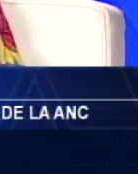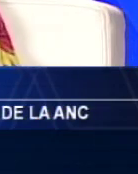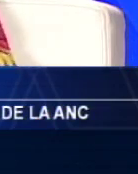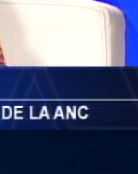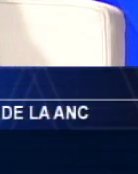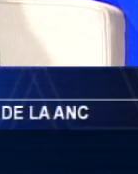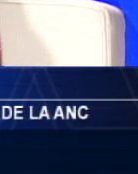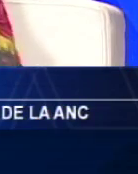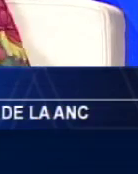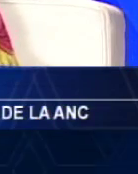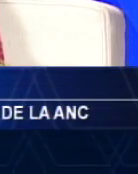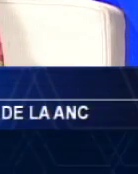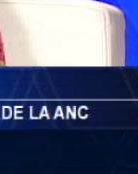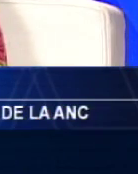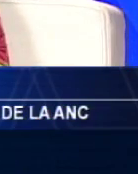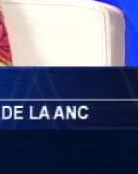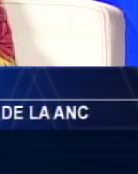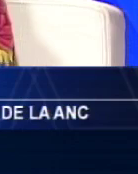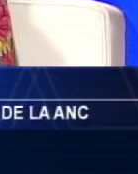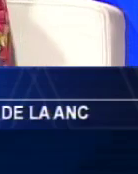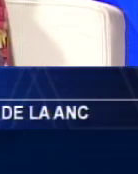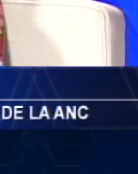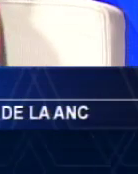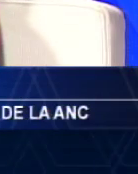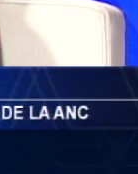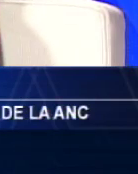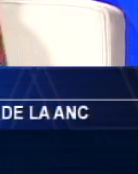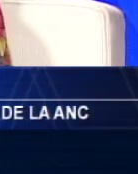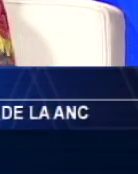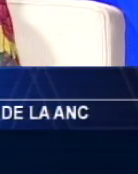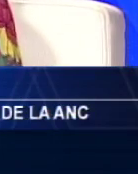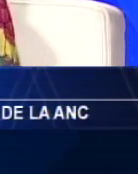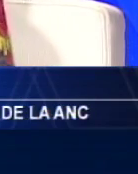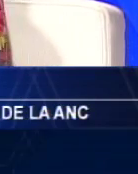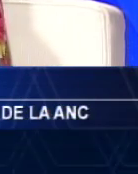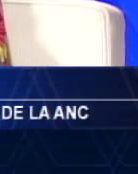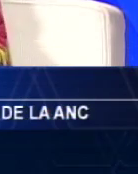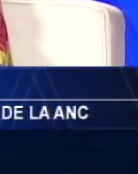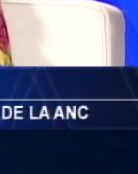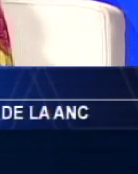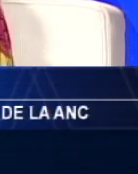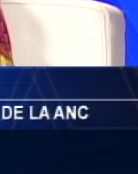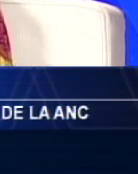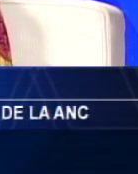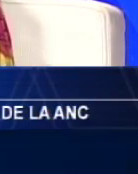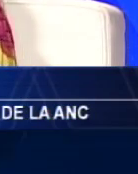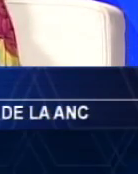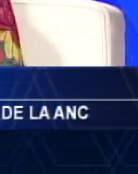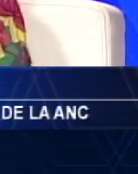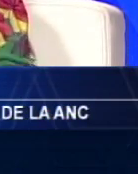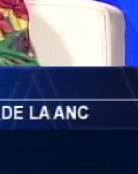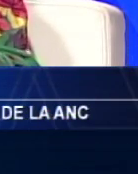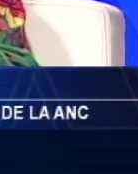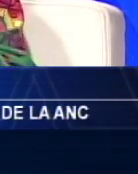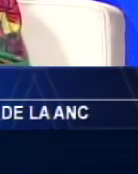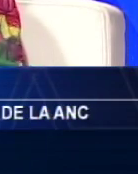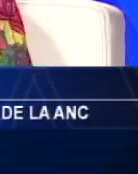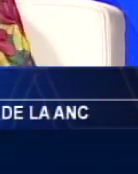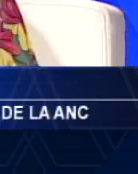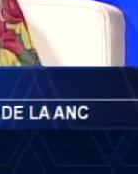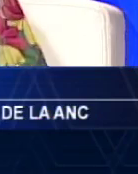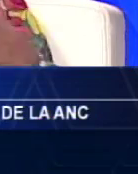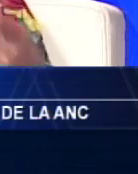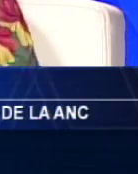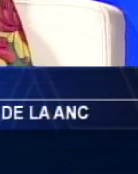las mismas durante estos 24 años. No me extraña que haya en desarrollo una agenda de